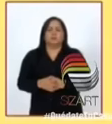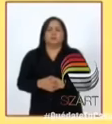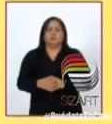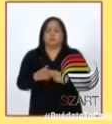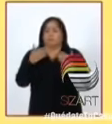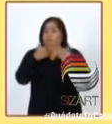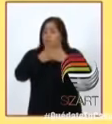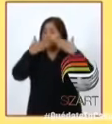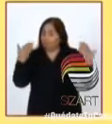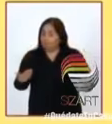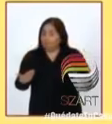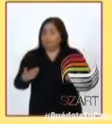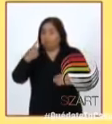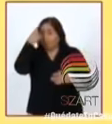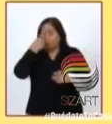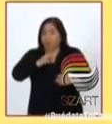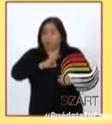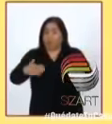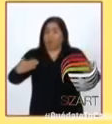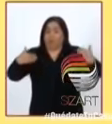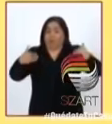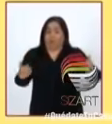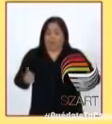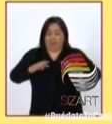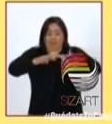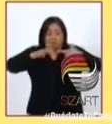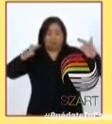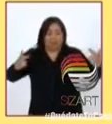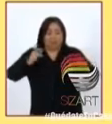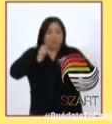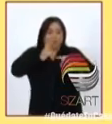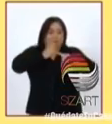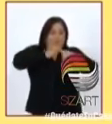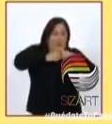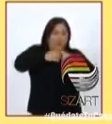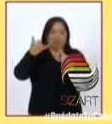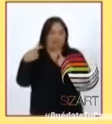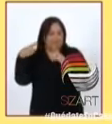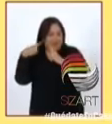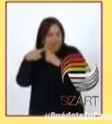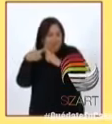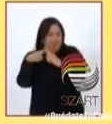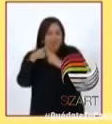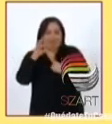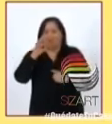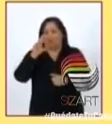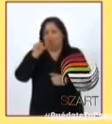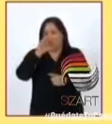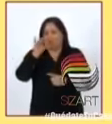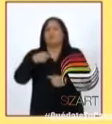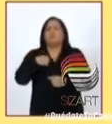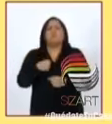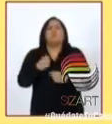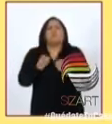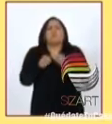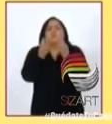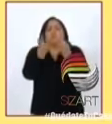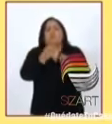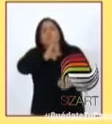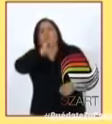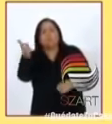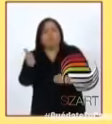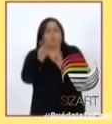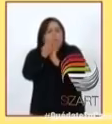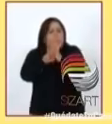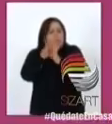Ahora bien, para entender la relación entre la multiplicación y la división de fracciones, les compartimos el siguiente